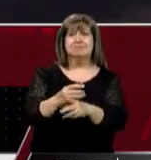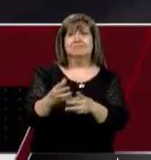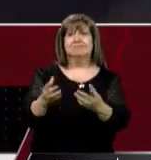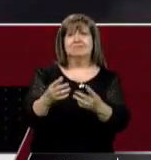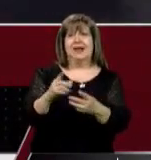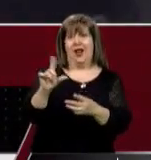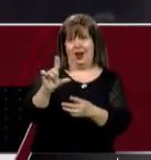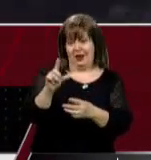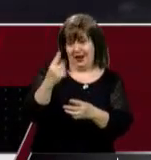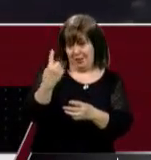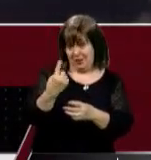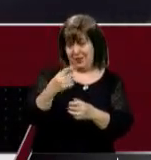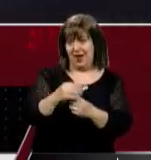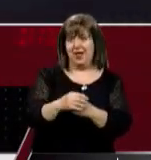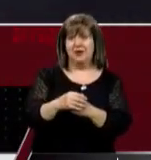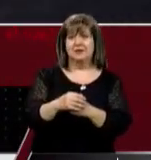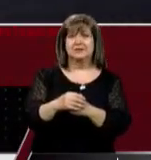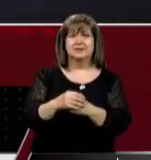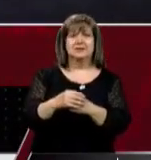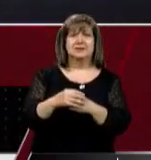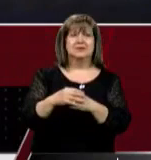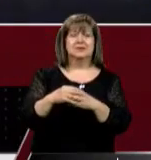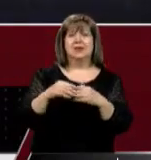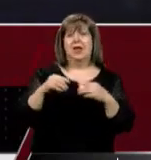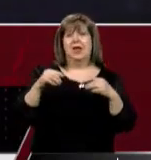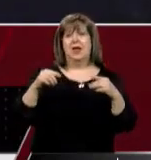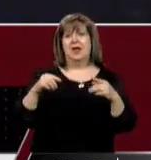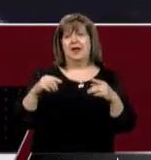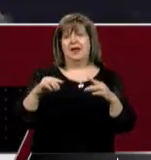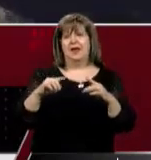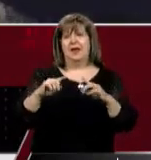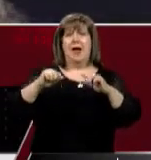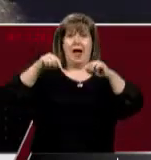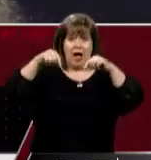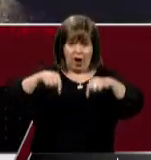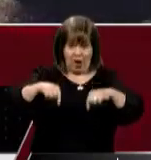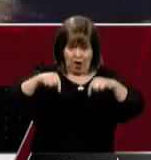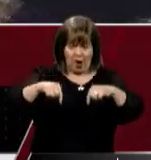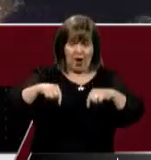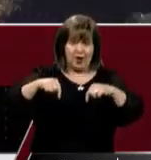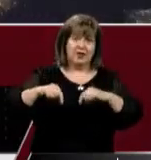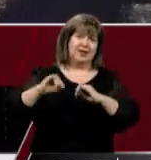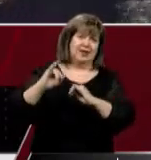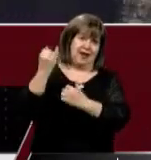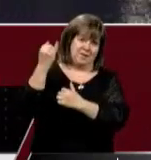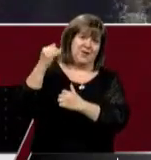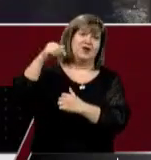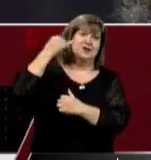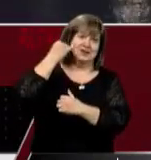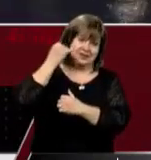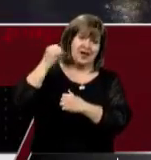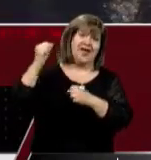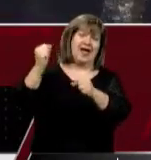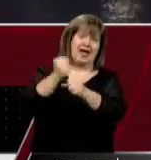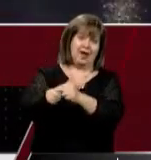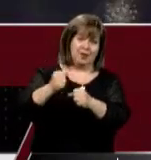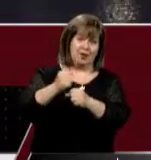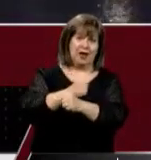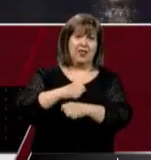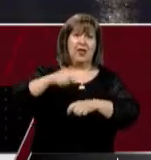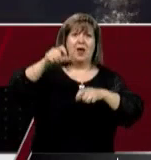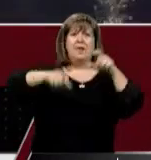además hoy hay fiesta para todas las calles, las plazas están llenas de